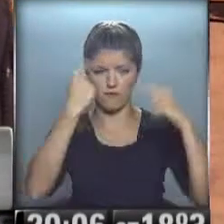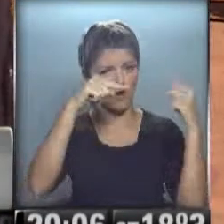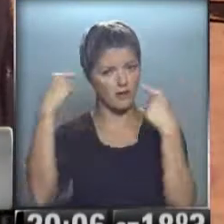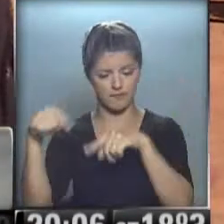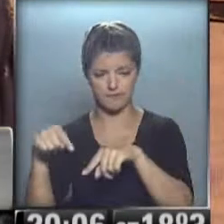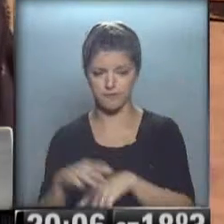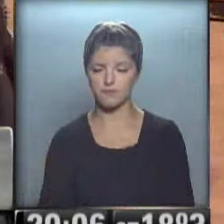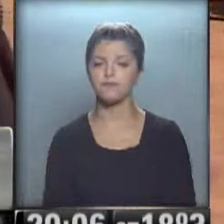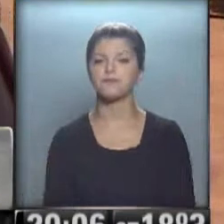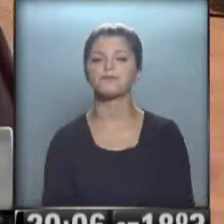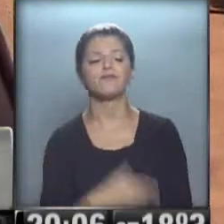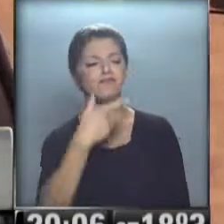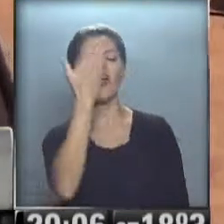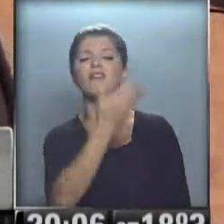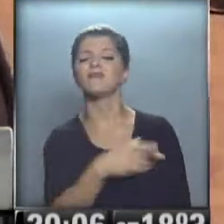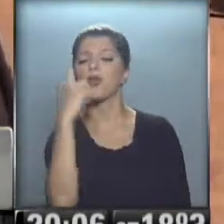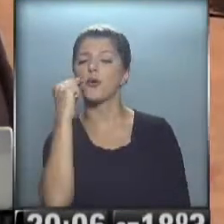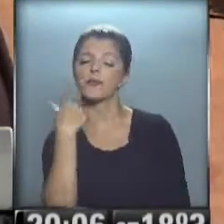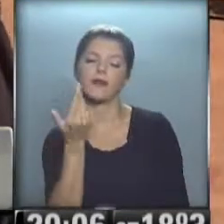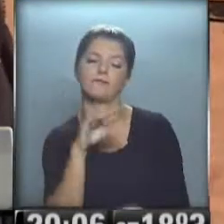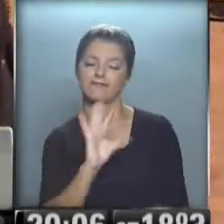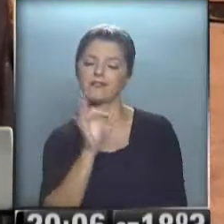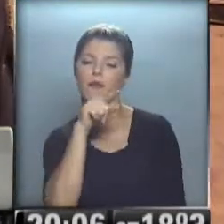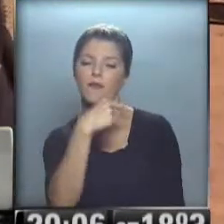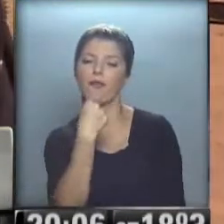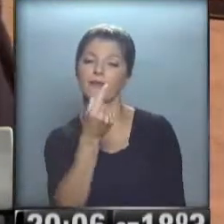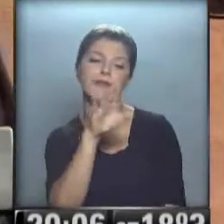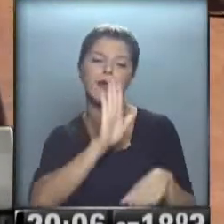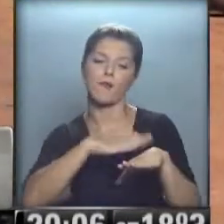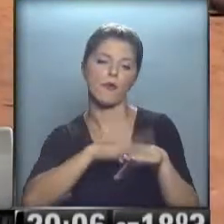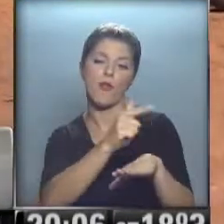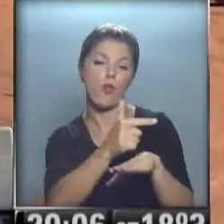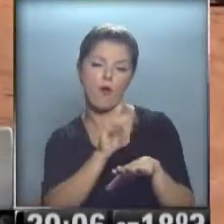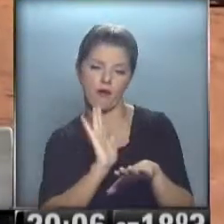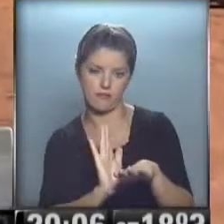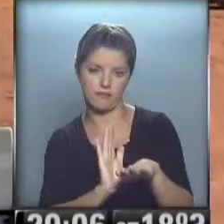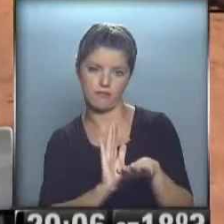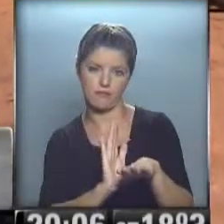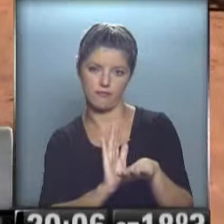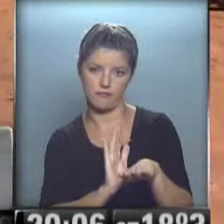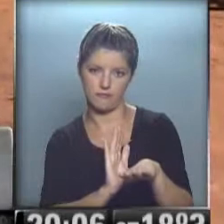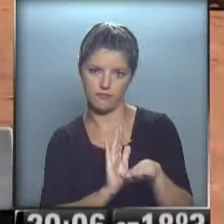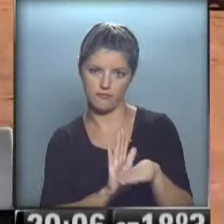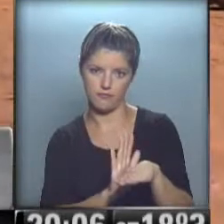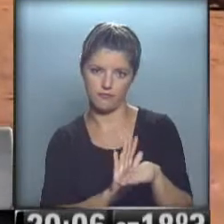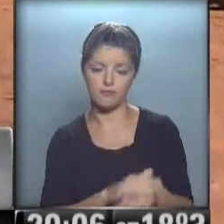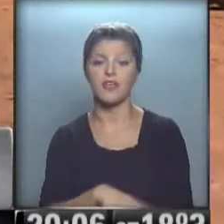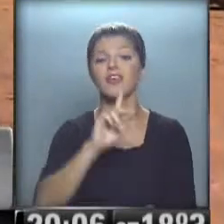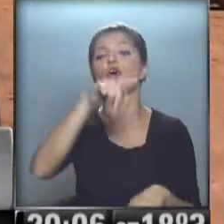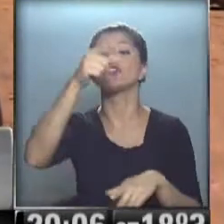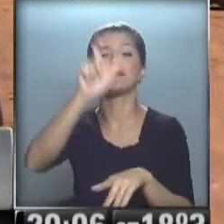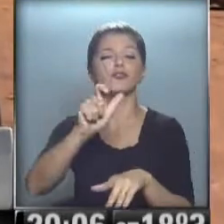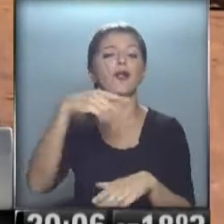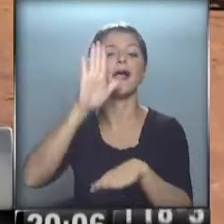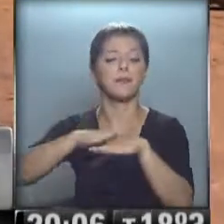Sergio Siciliano, obviamente no esperábamos otra cosa que deslindase su responsabilidad en terceros, empezando